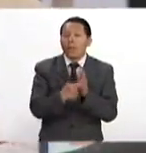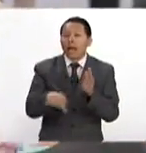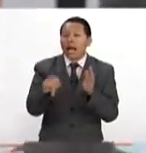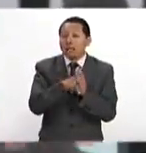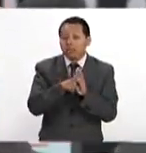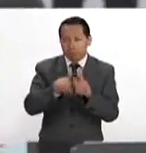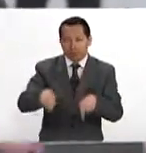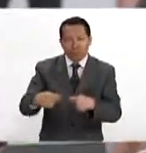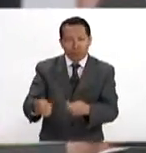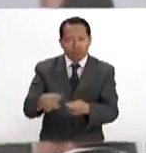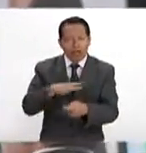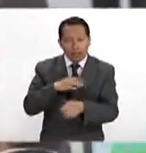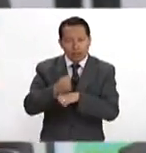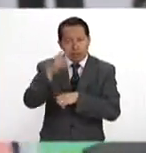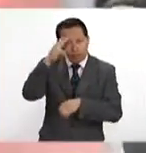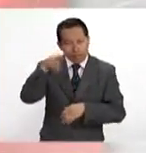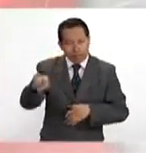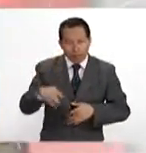en el Estado de México.